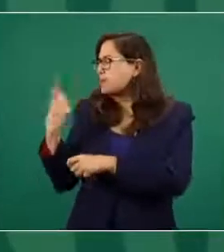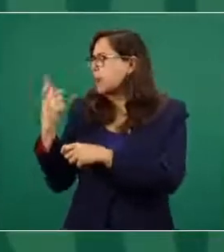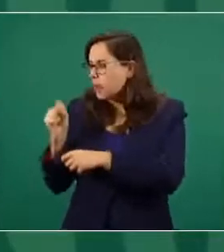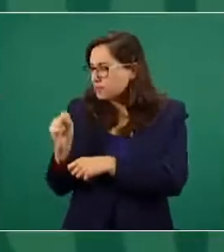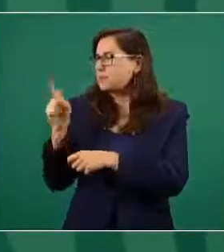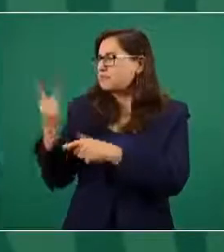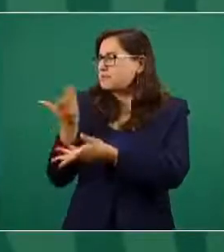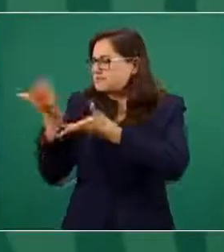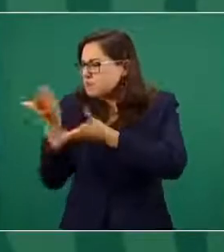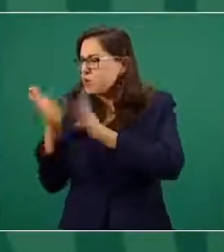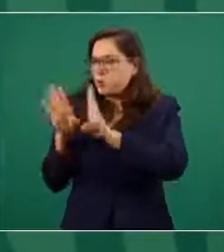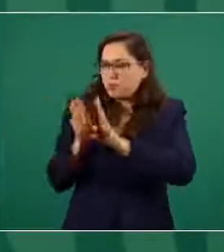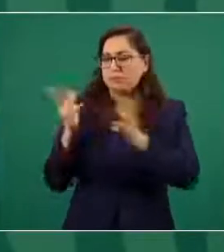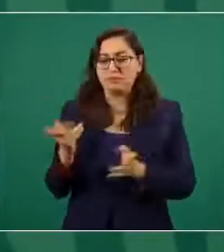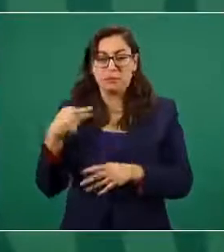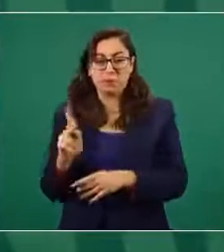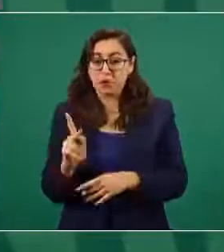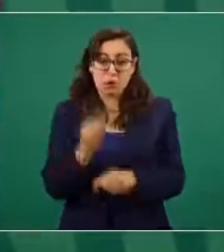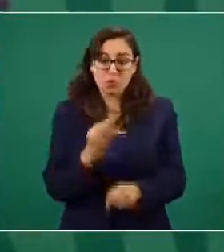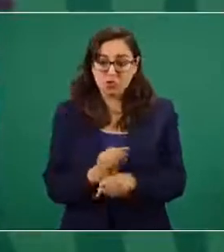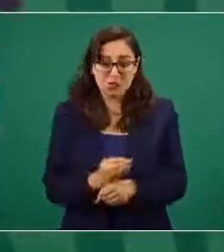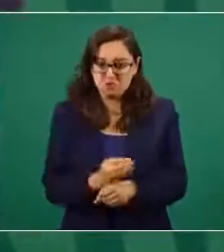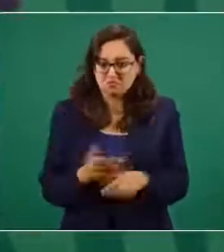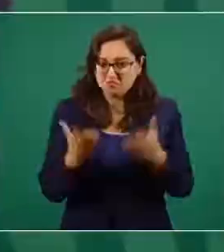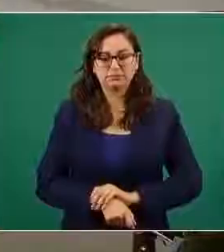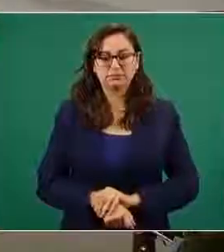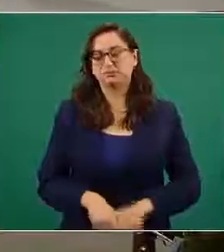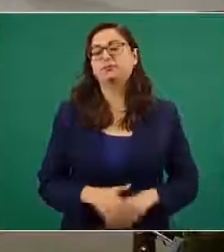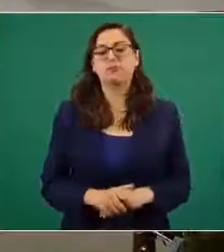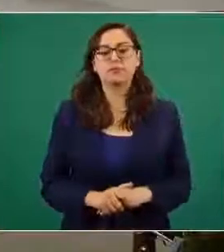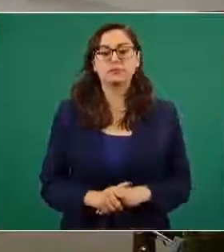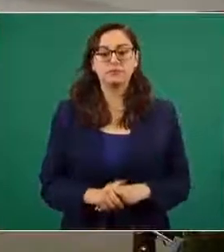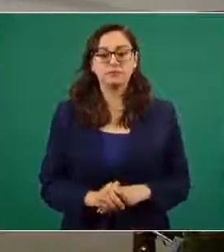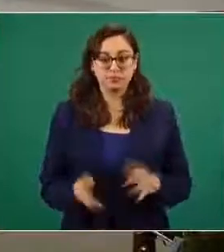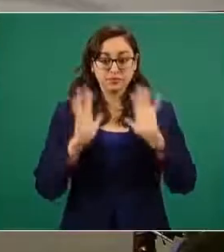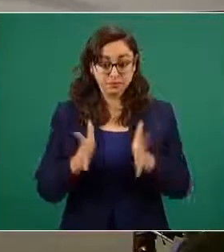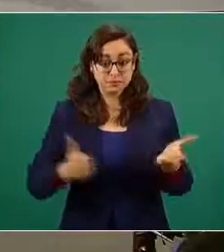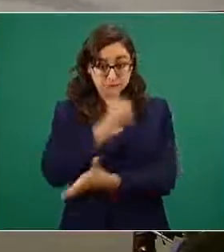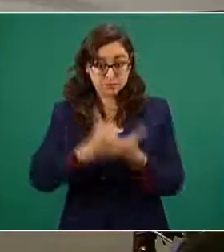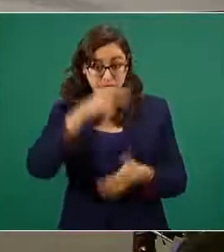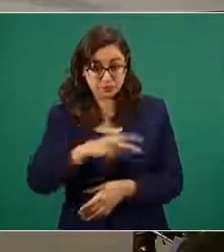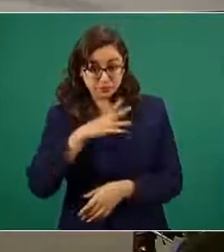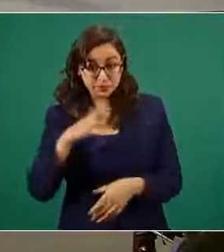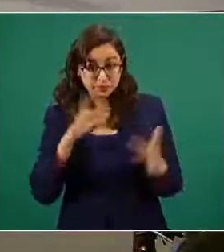Entonces hasta que haya una indicación clara de eso, nos pronunciaremos. Por el momento no hay evidencia en ese sentido. Ya están aquí en la ciudad.